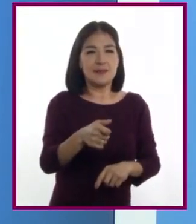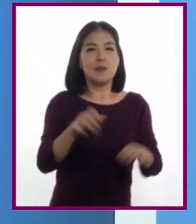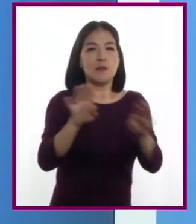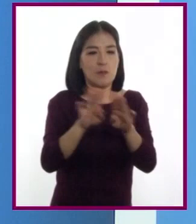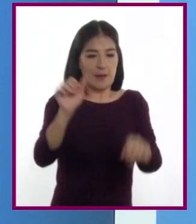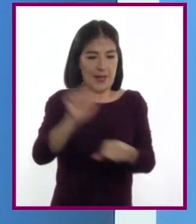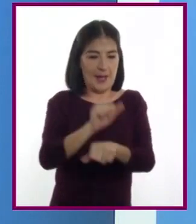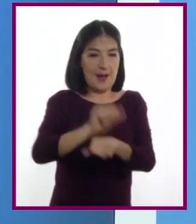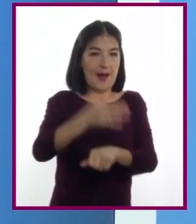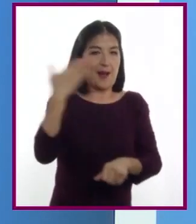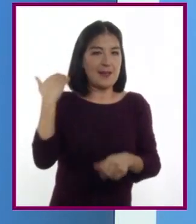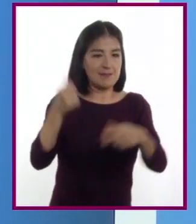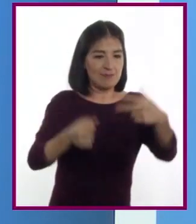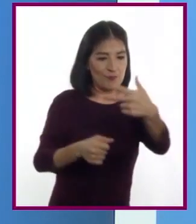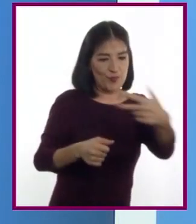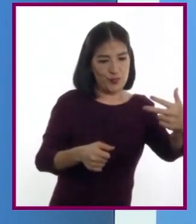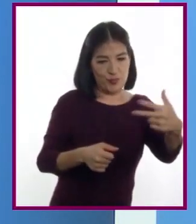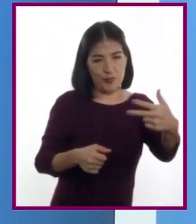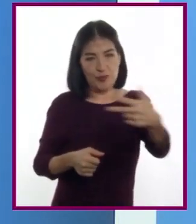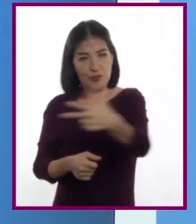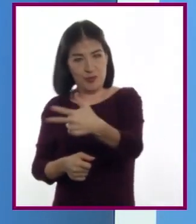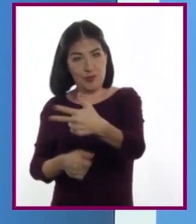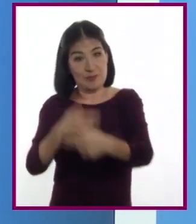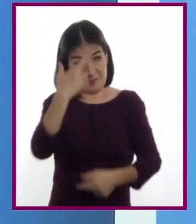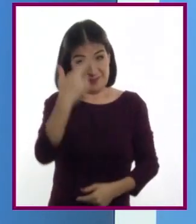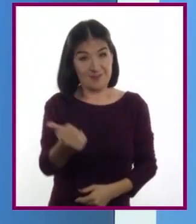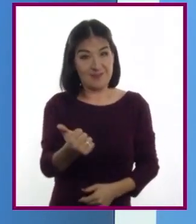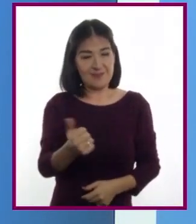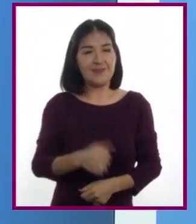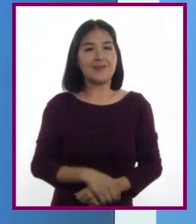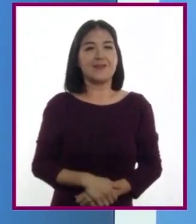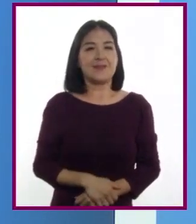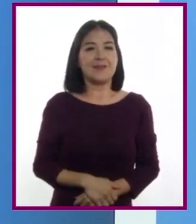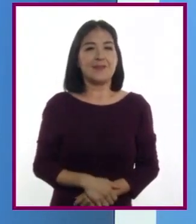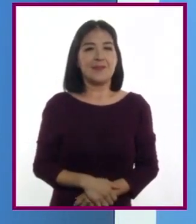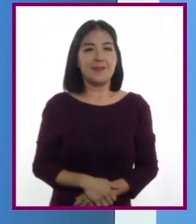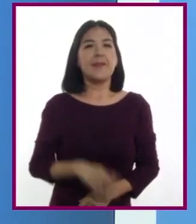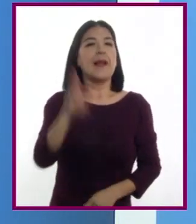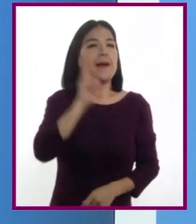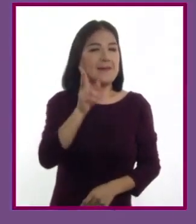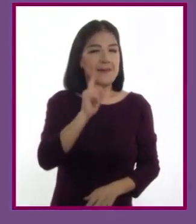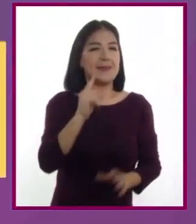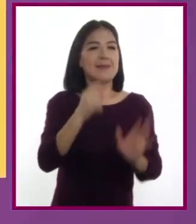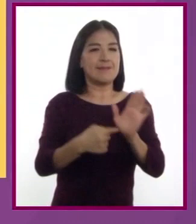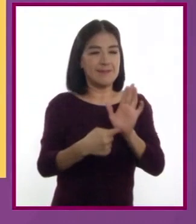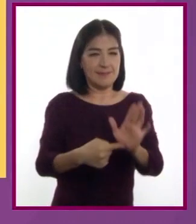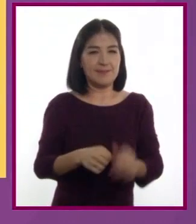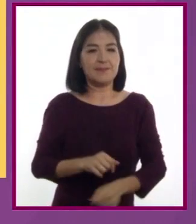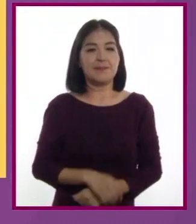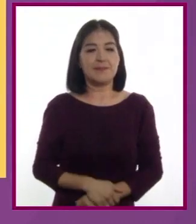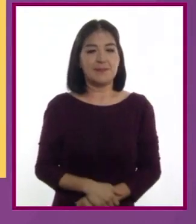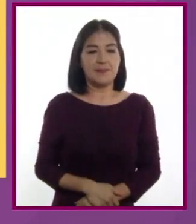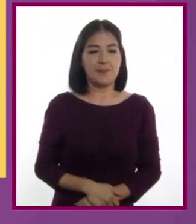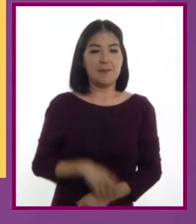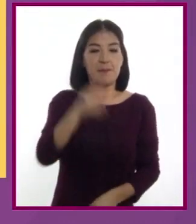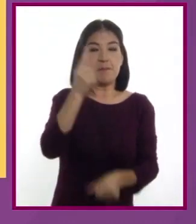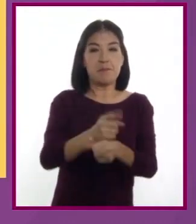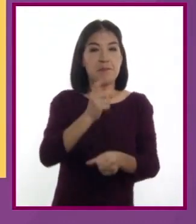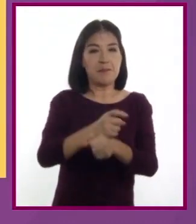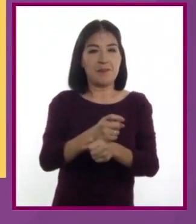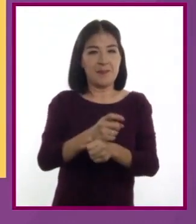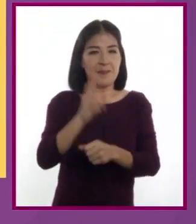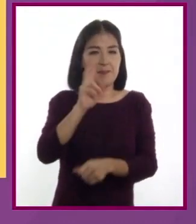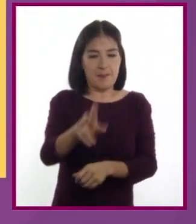el movimiento del móvil, ¿correcto? Veamos la siguiente presentación. El primer factor de